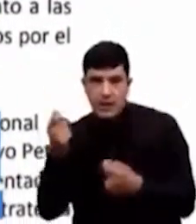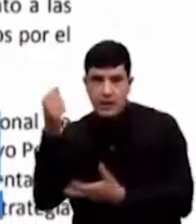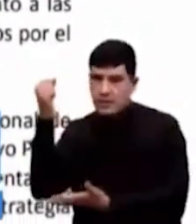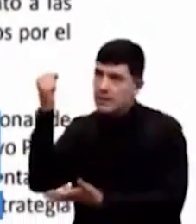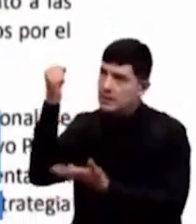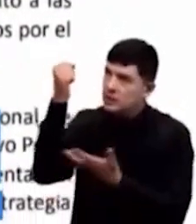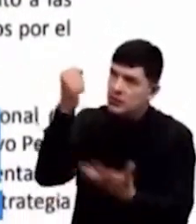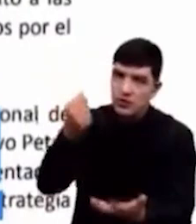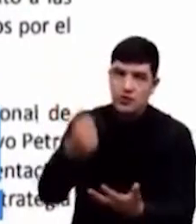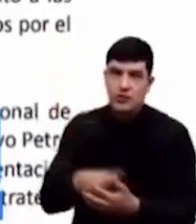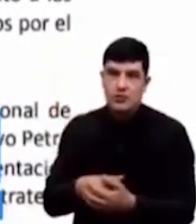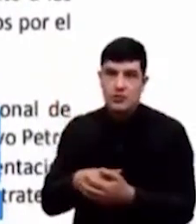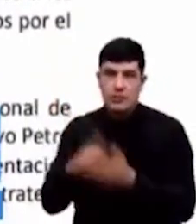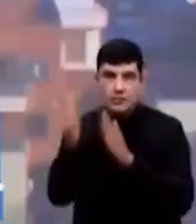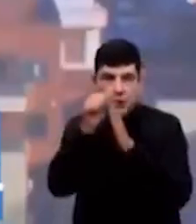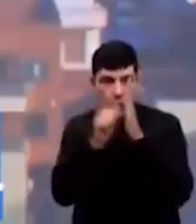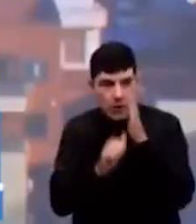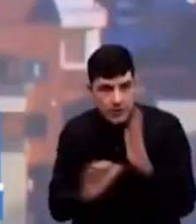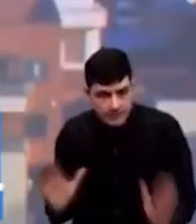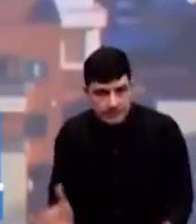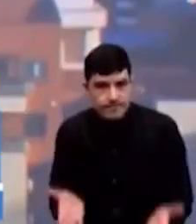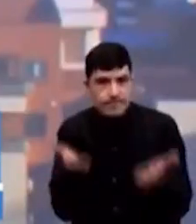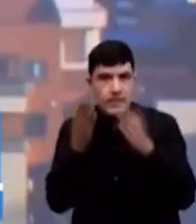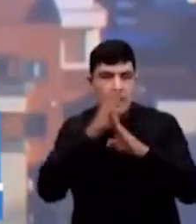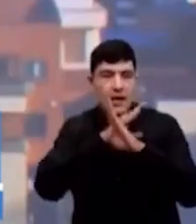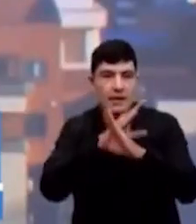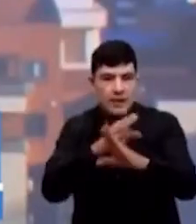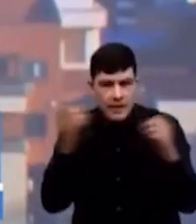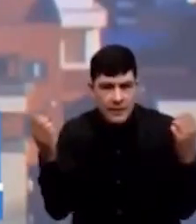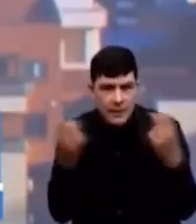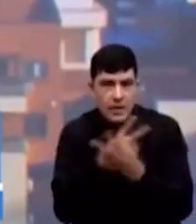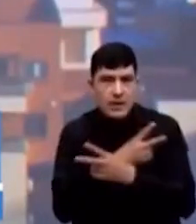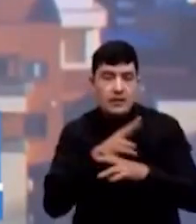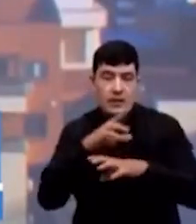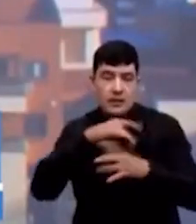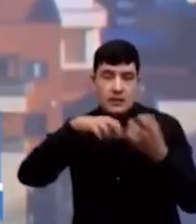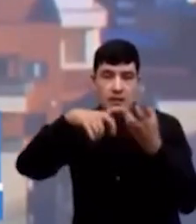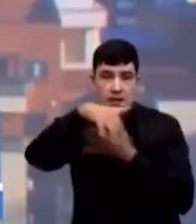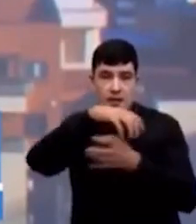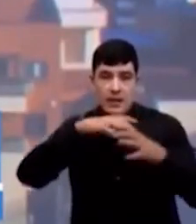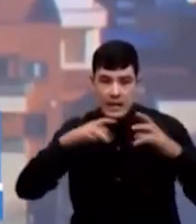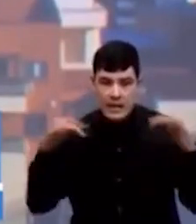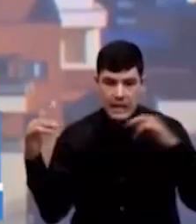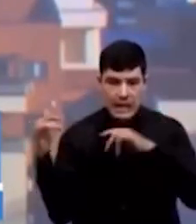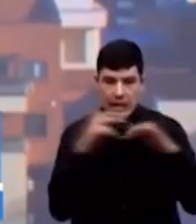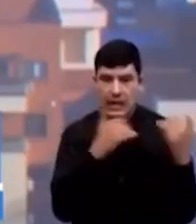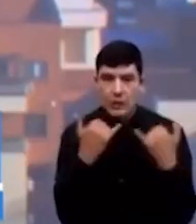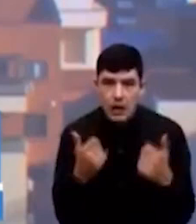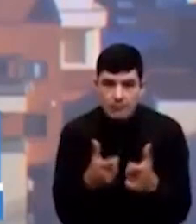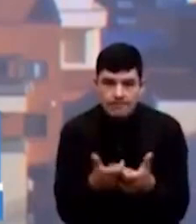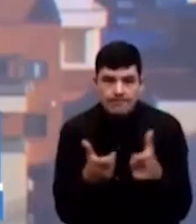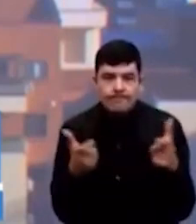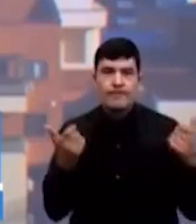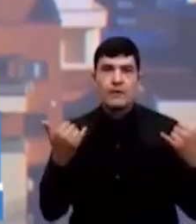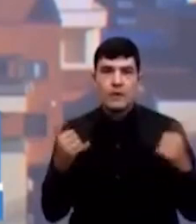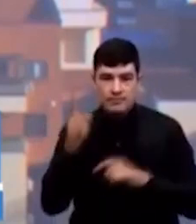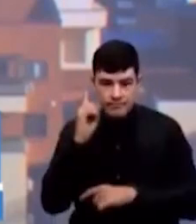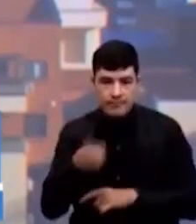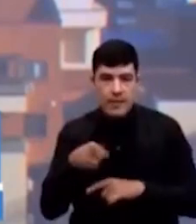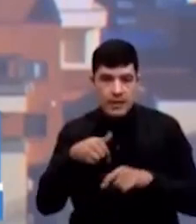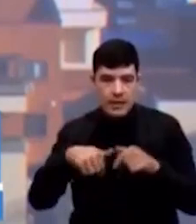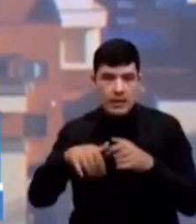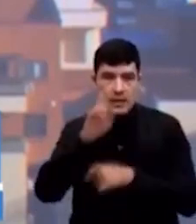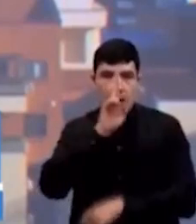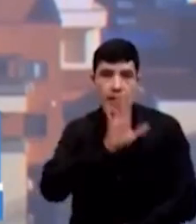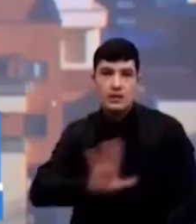se debe tener para los programas y poder contrarrestar todos esos flagelos de orden público que desafortunadamente vienen acrecentando en gran parte de nuestro